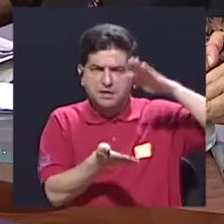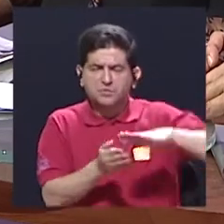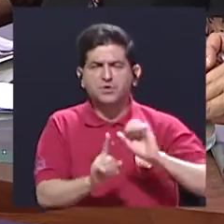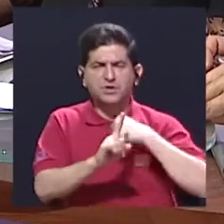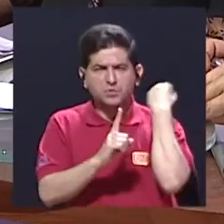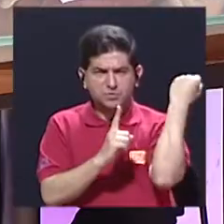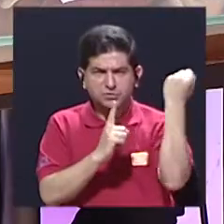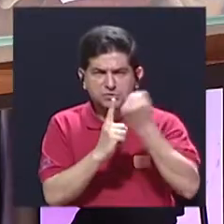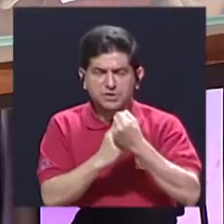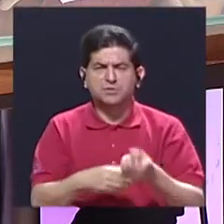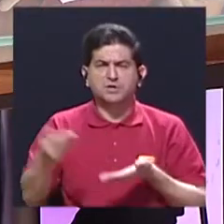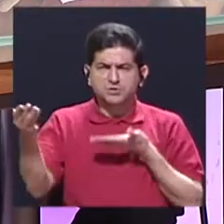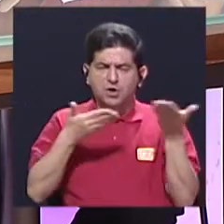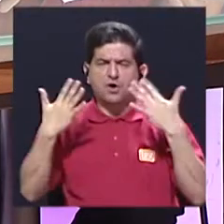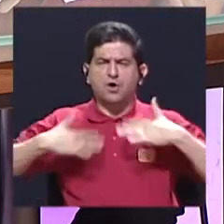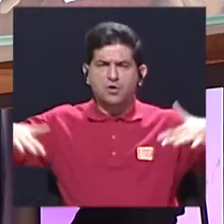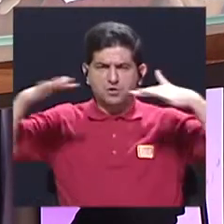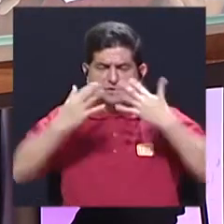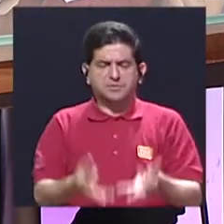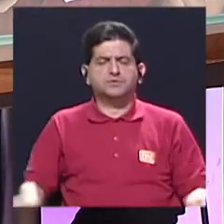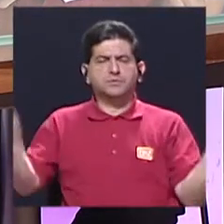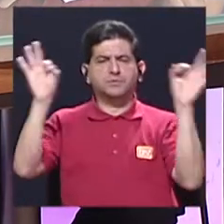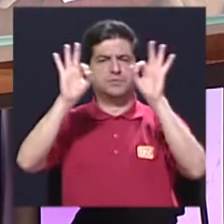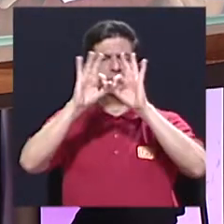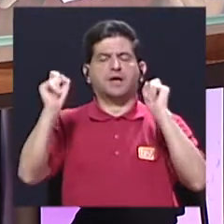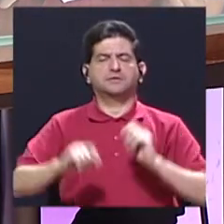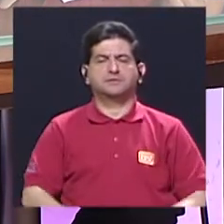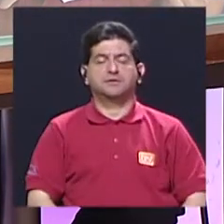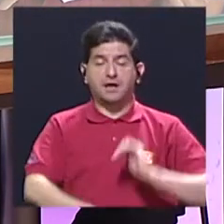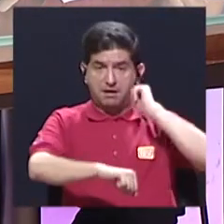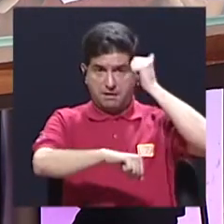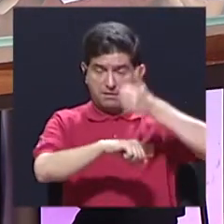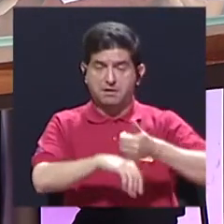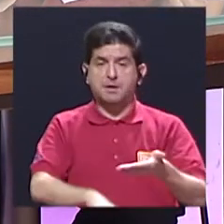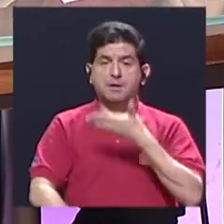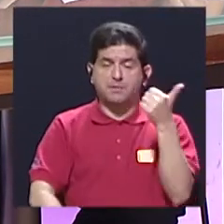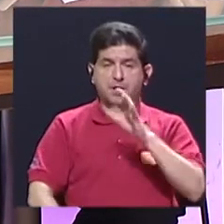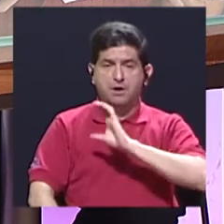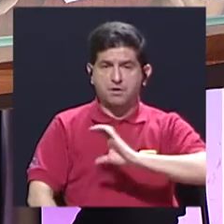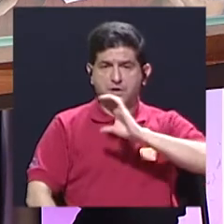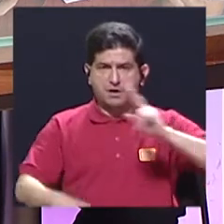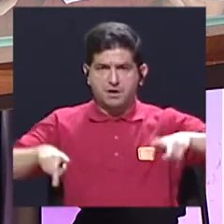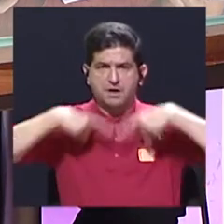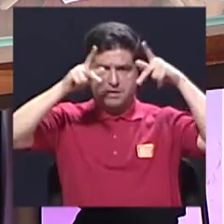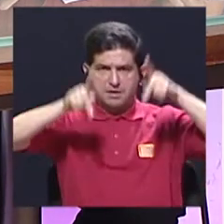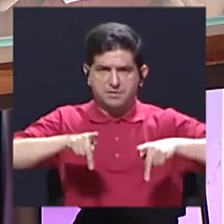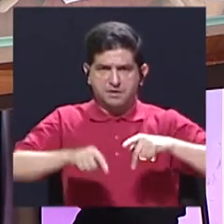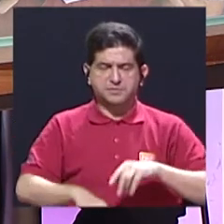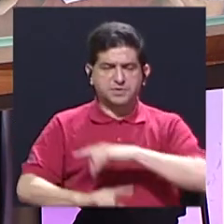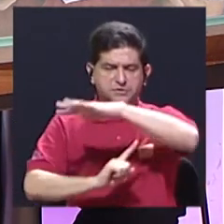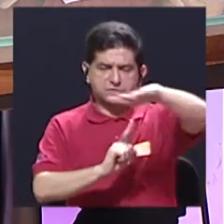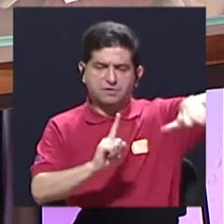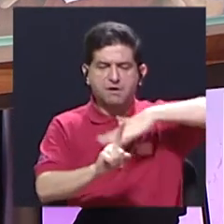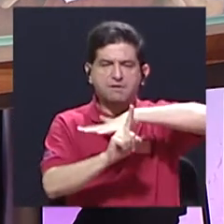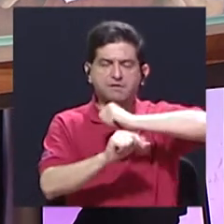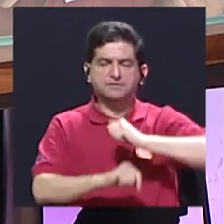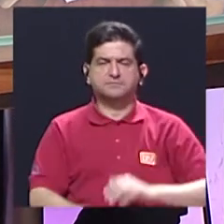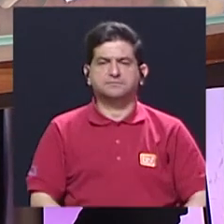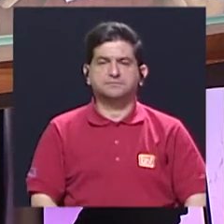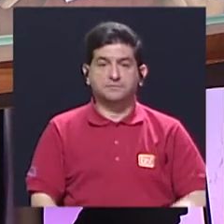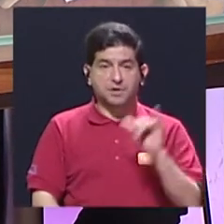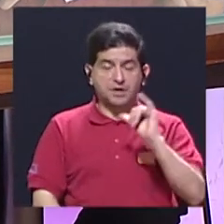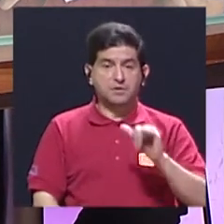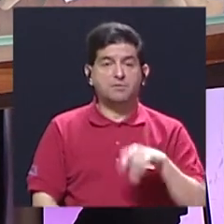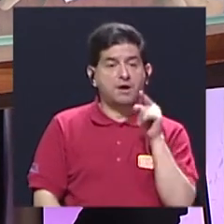factores y servicios ambientales importantes, que definen una mejor calidad de vida de los habitantes en derredor. Además,